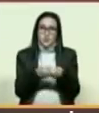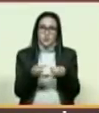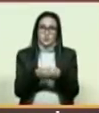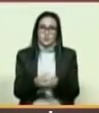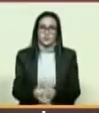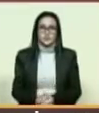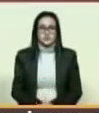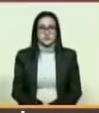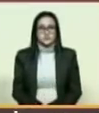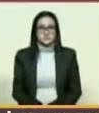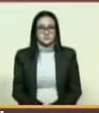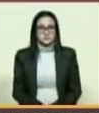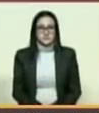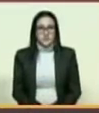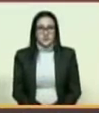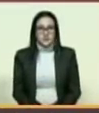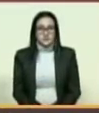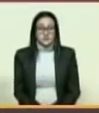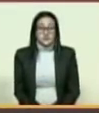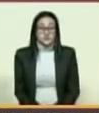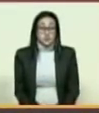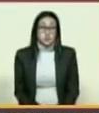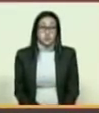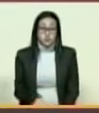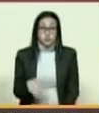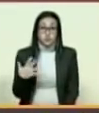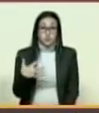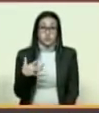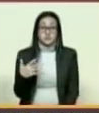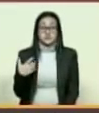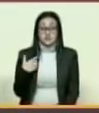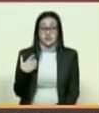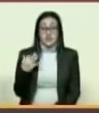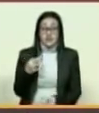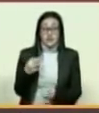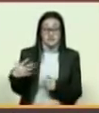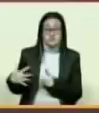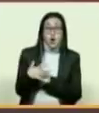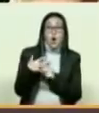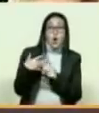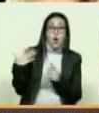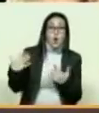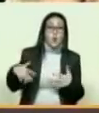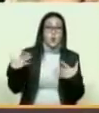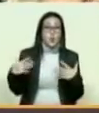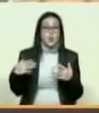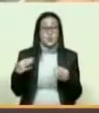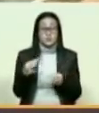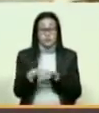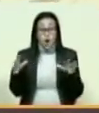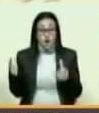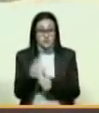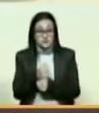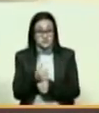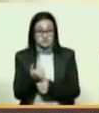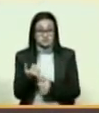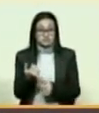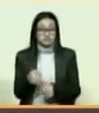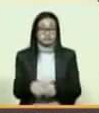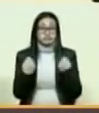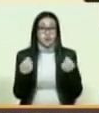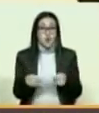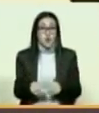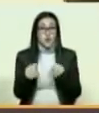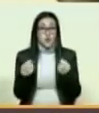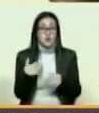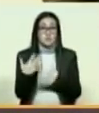venezolana. Y mire que hemos tenido que sortear agresiones, mire que hemos tenido que sortear sabotajes a